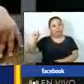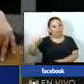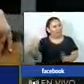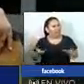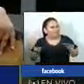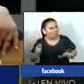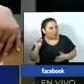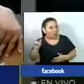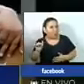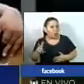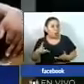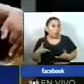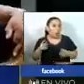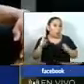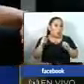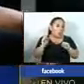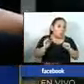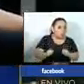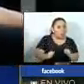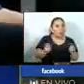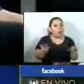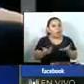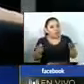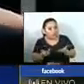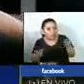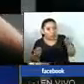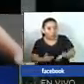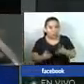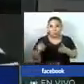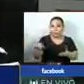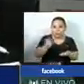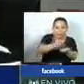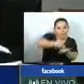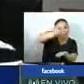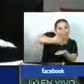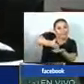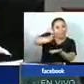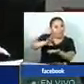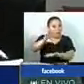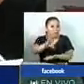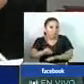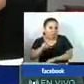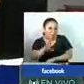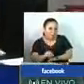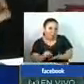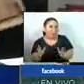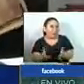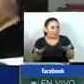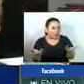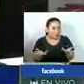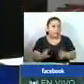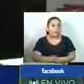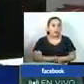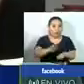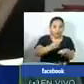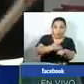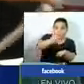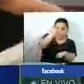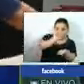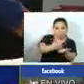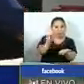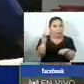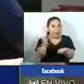ofrecemos es servicio de grumista o sea estética canina en la estética canina lo que ofrecemos nosotros es